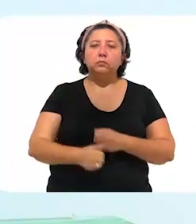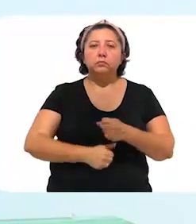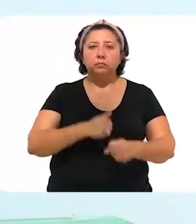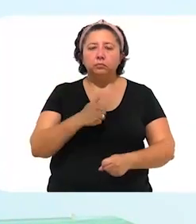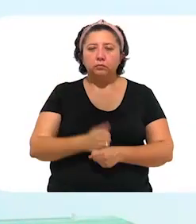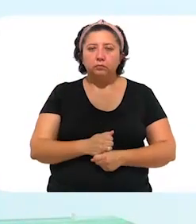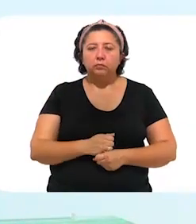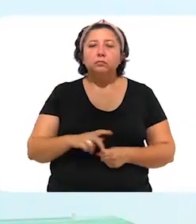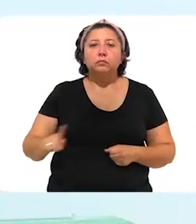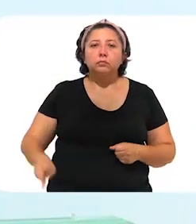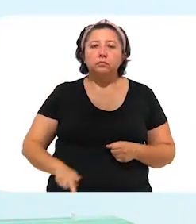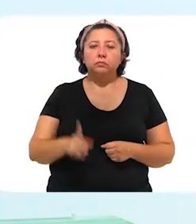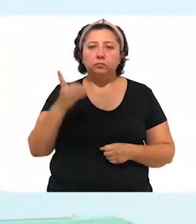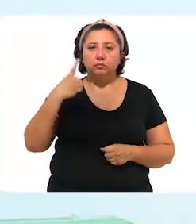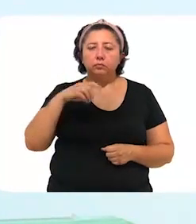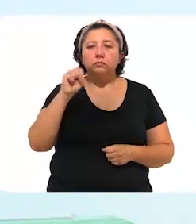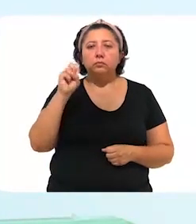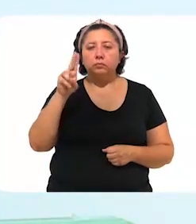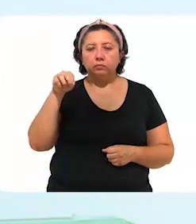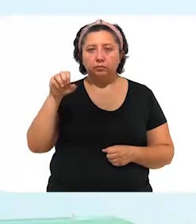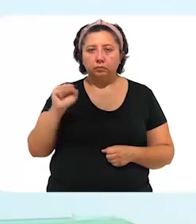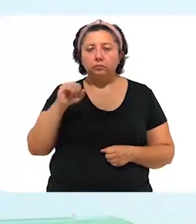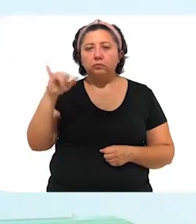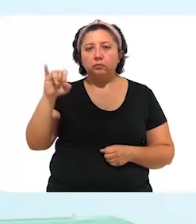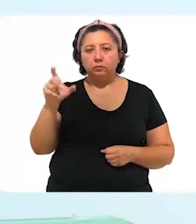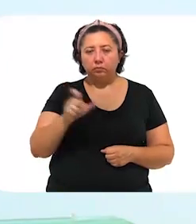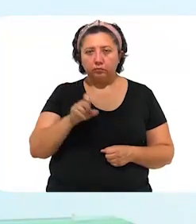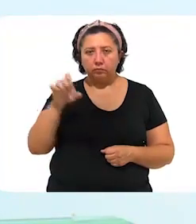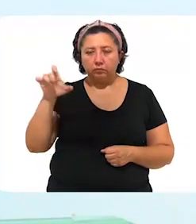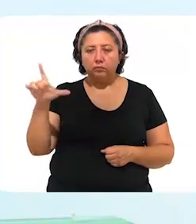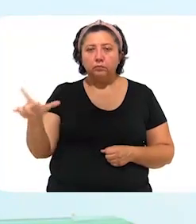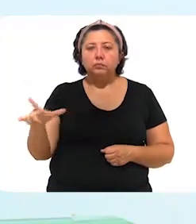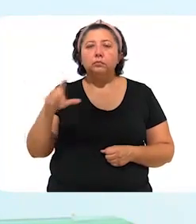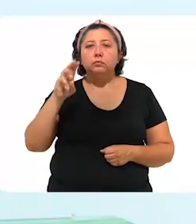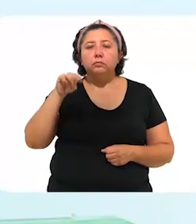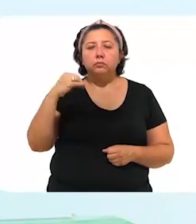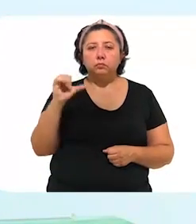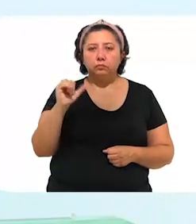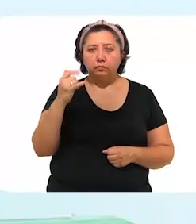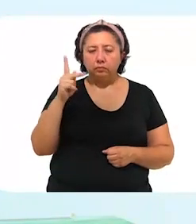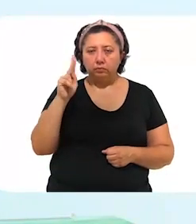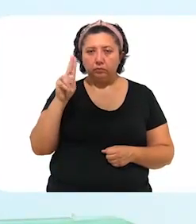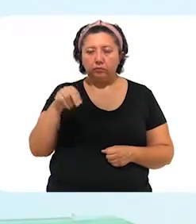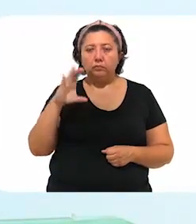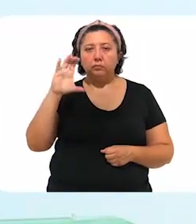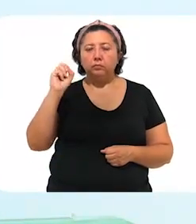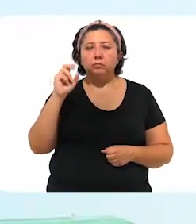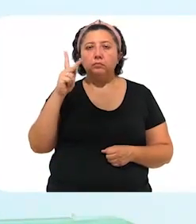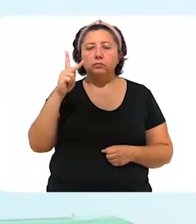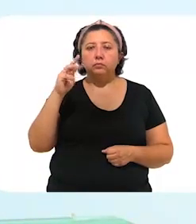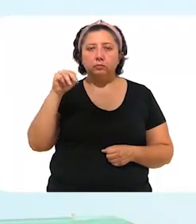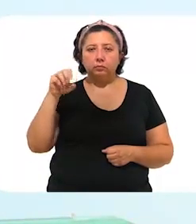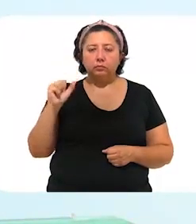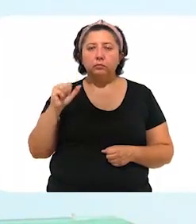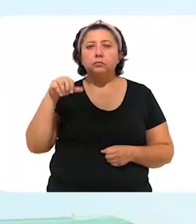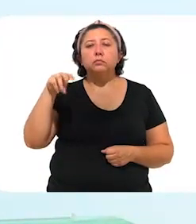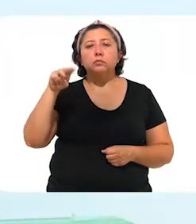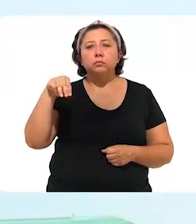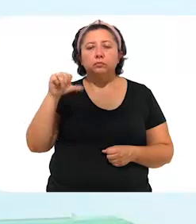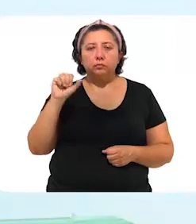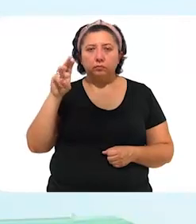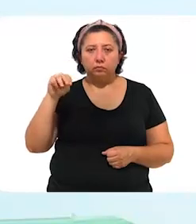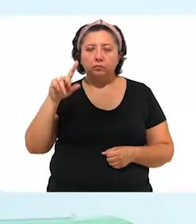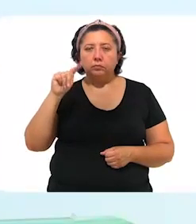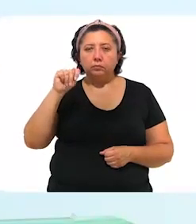59 años de los municipios de Suma, Ixil, Sinanché, Mayapam, Copomá, Mama, Quintana